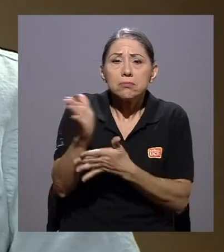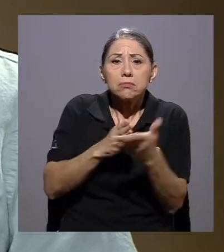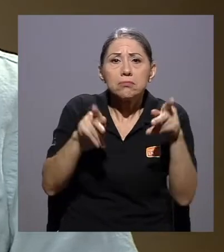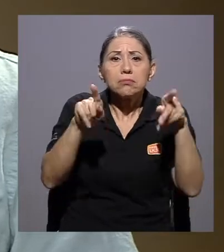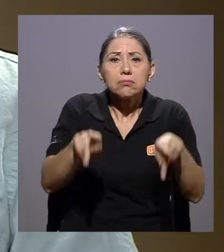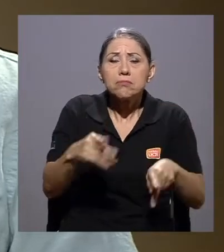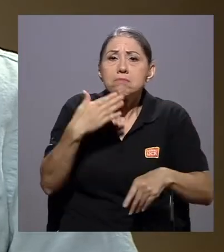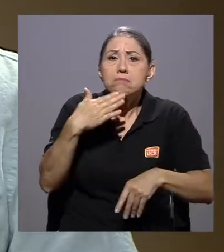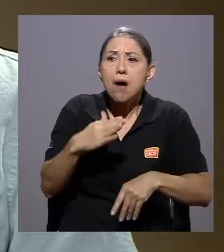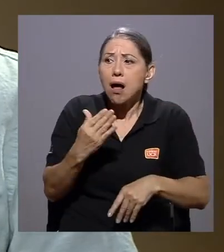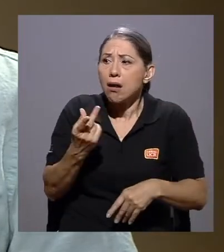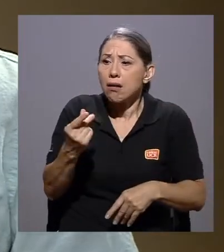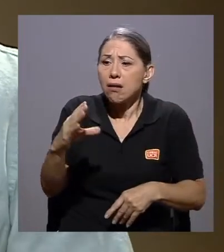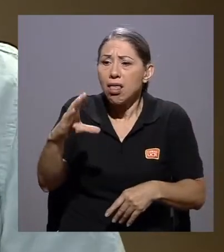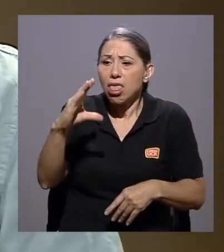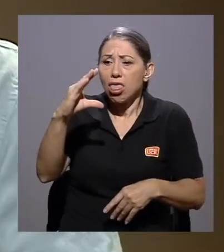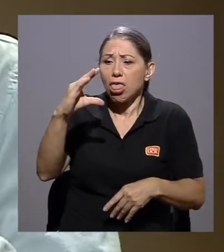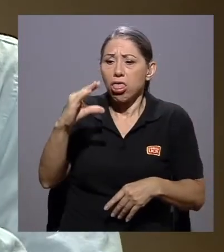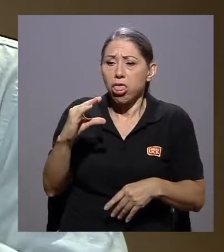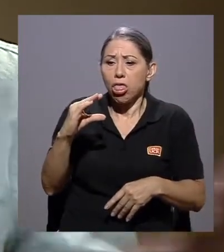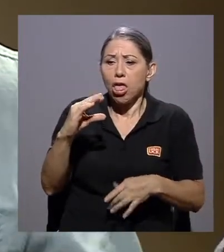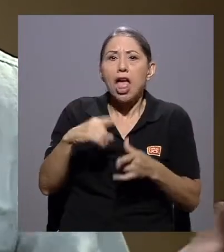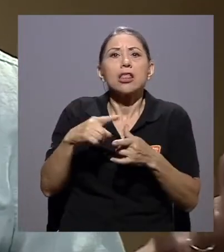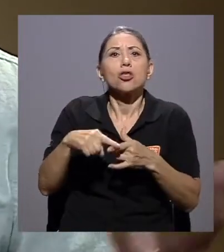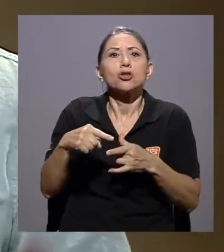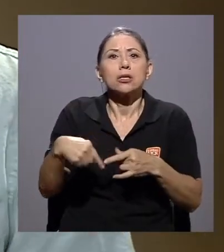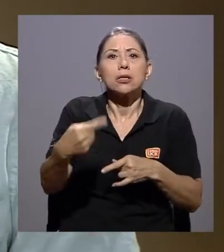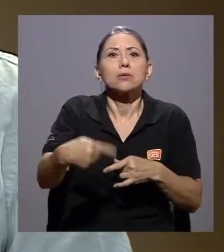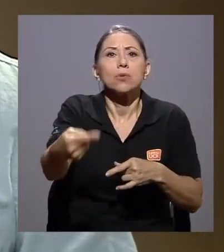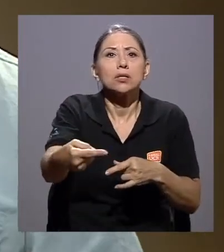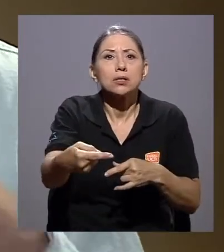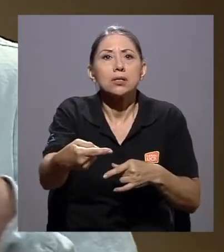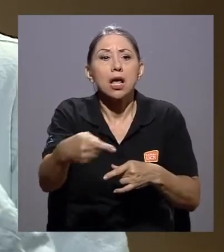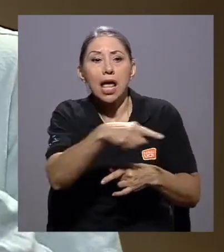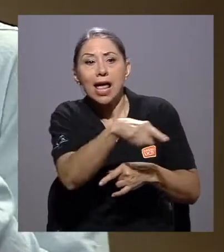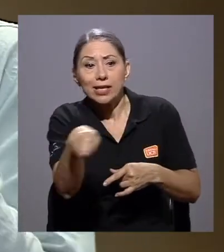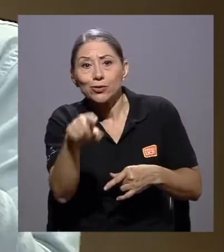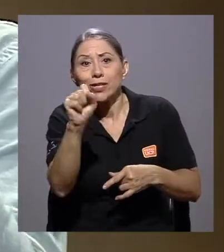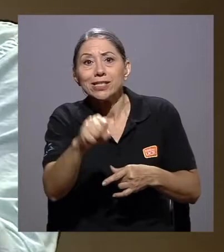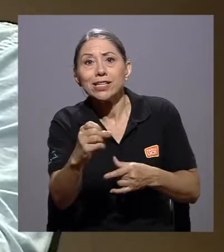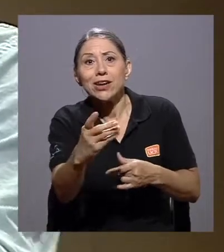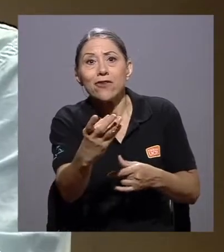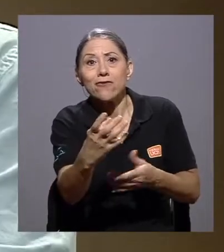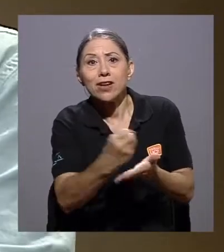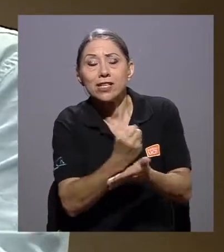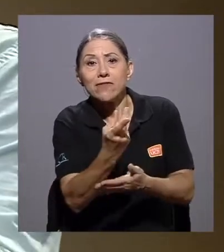mal, soñemos con que la mayoría lo estén entonces. Es decir,